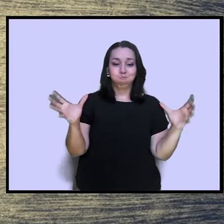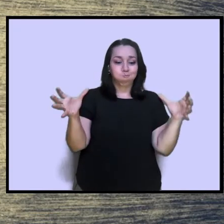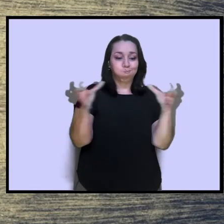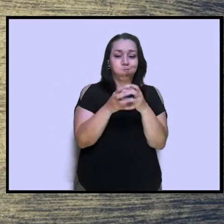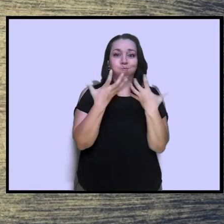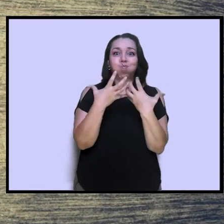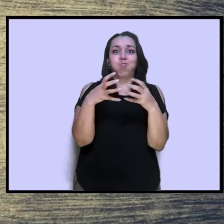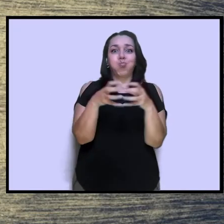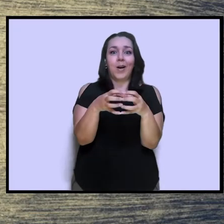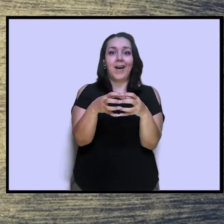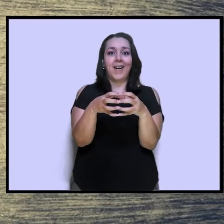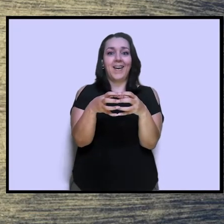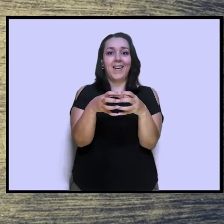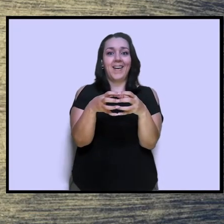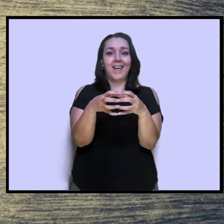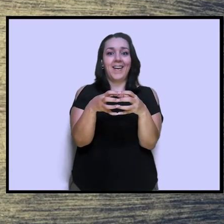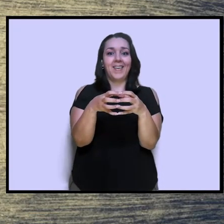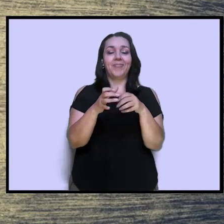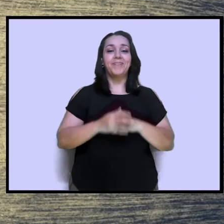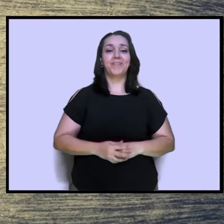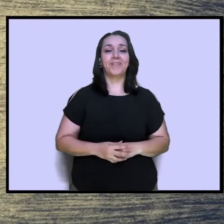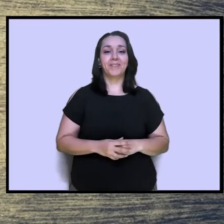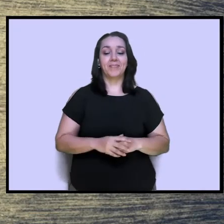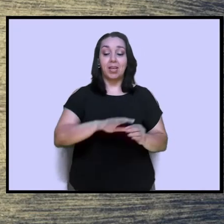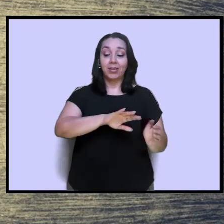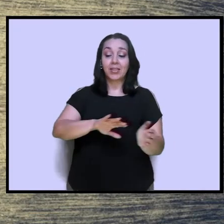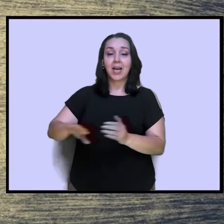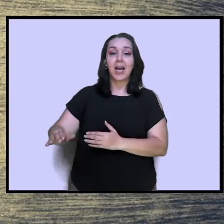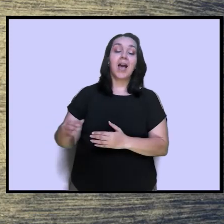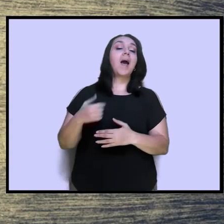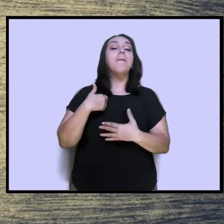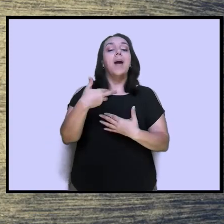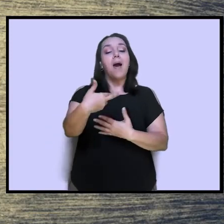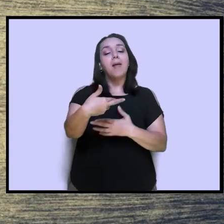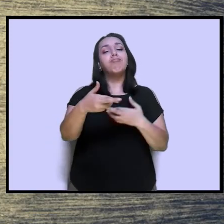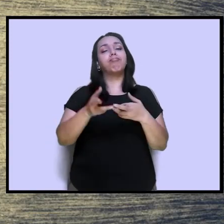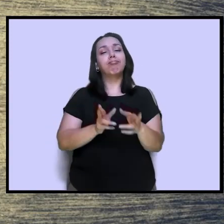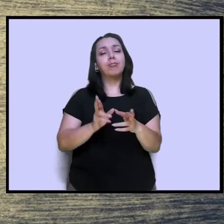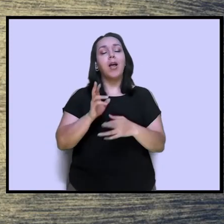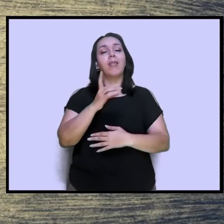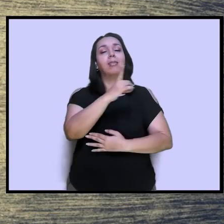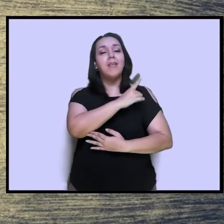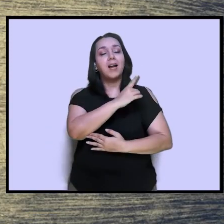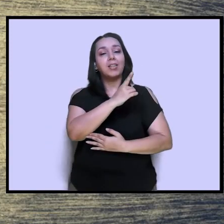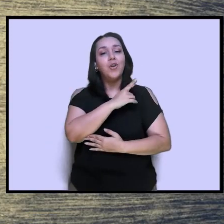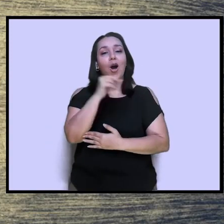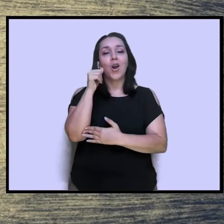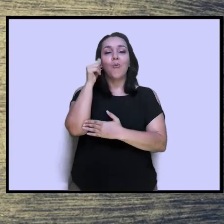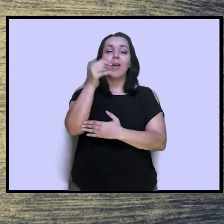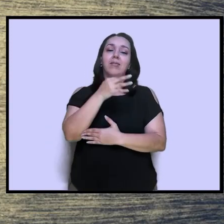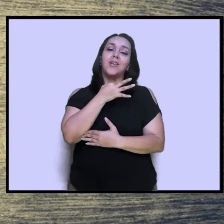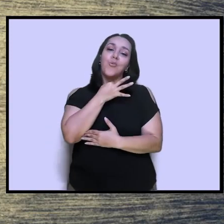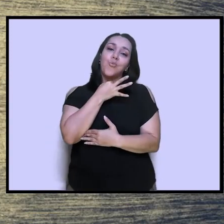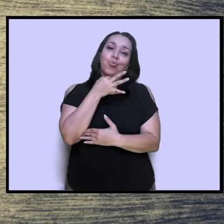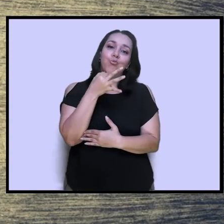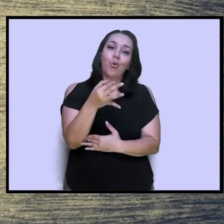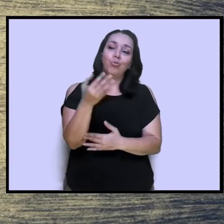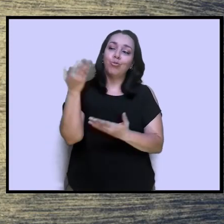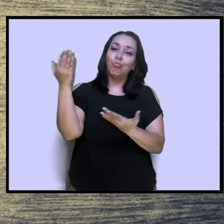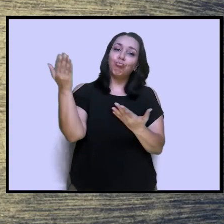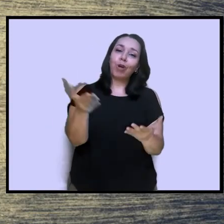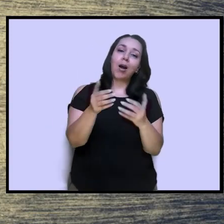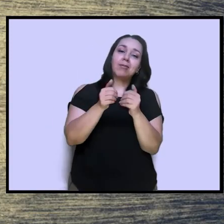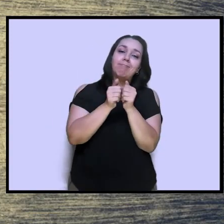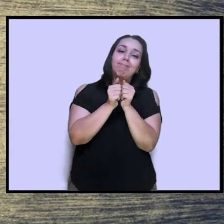unidad. Para la Dirección Regional de Educación de Alajuela, ha sido un gusto haber contado con su